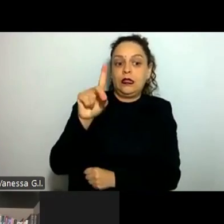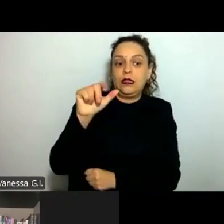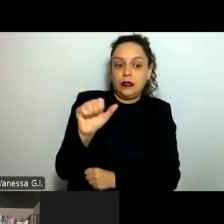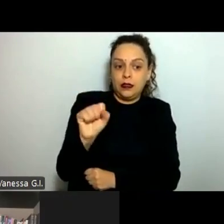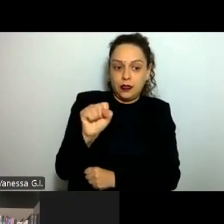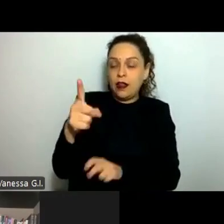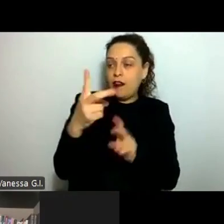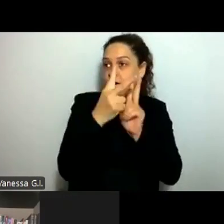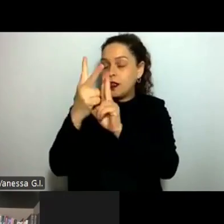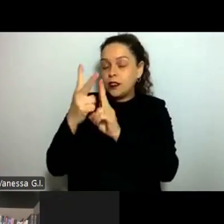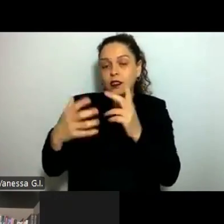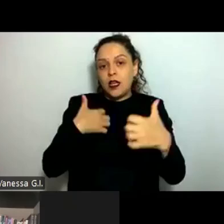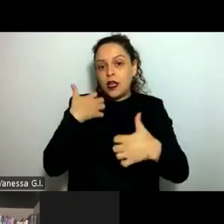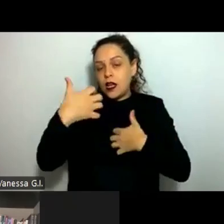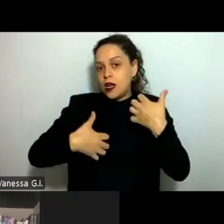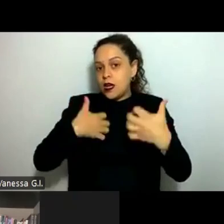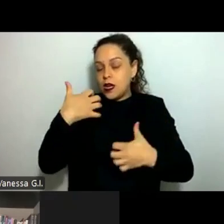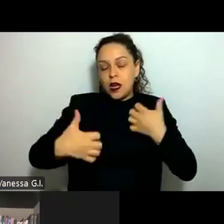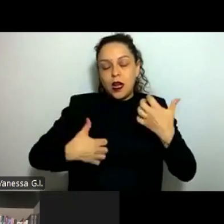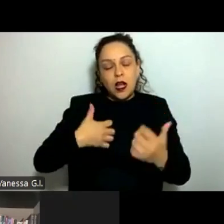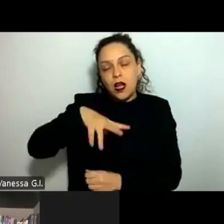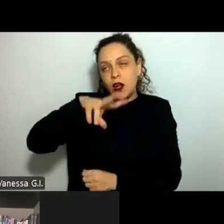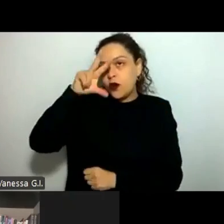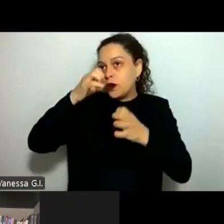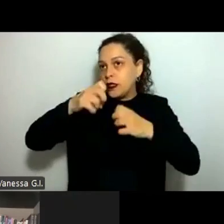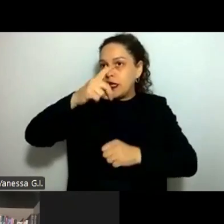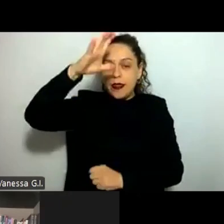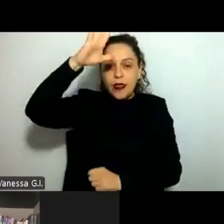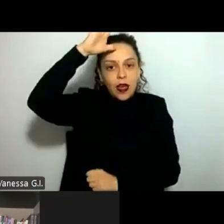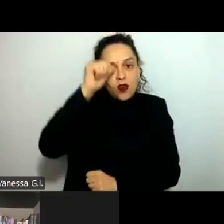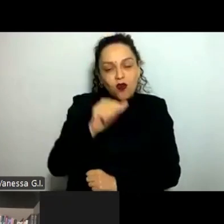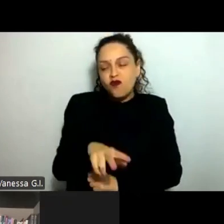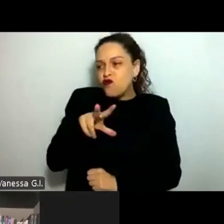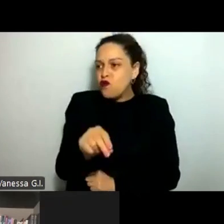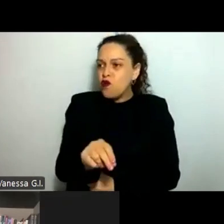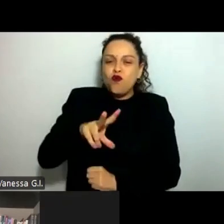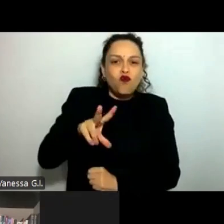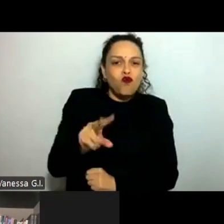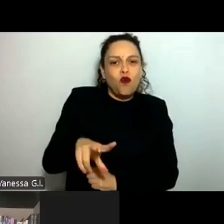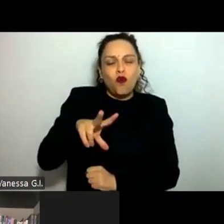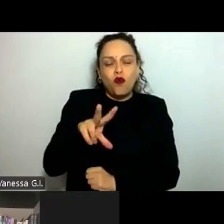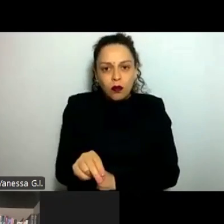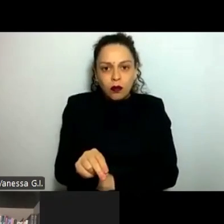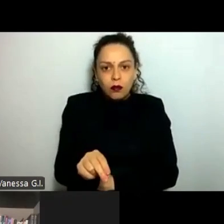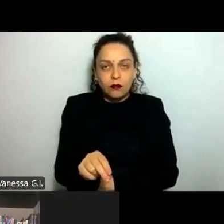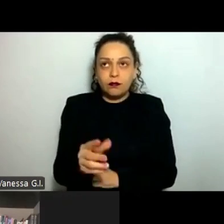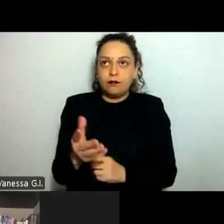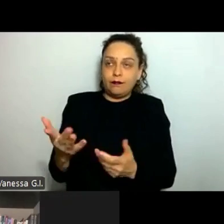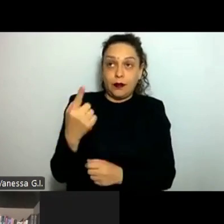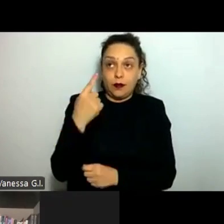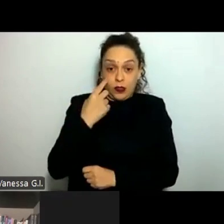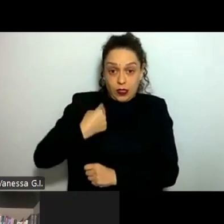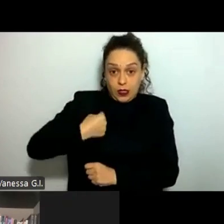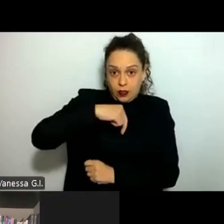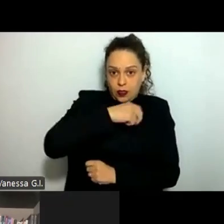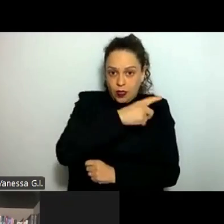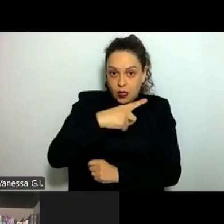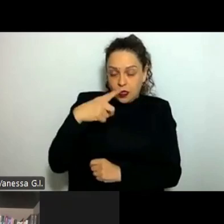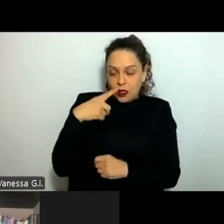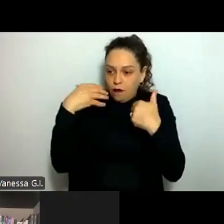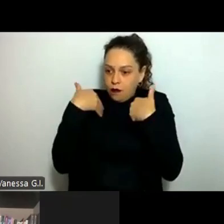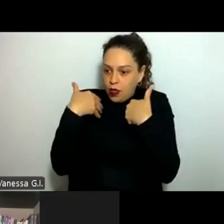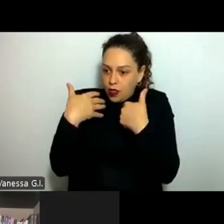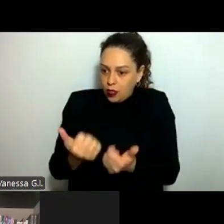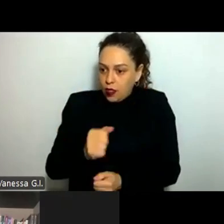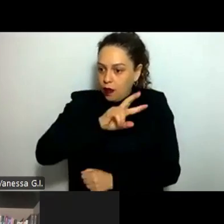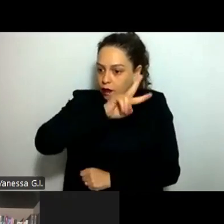se han manifestado ya en contra. Si nosotros no entendemos el grave riesgo en el que estamos poniendo